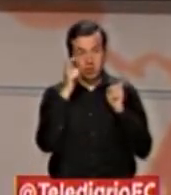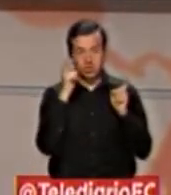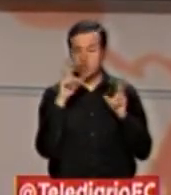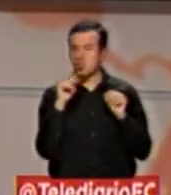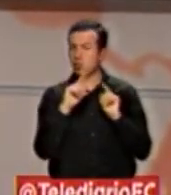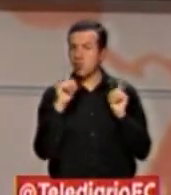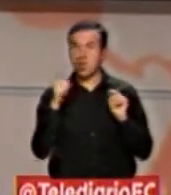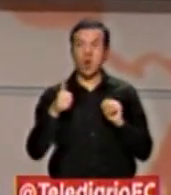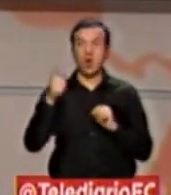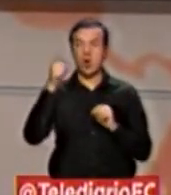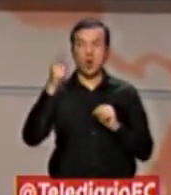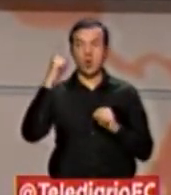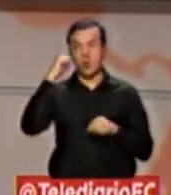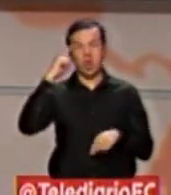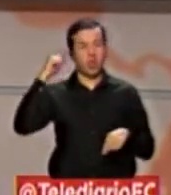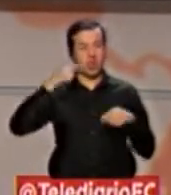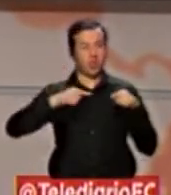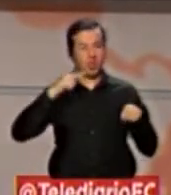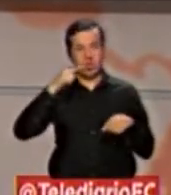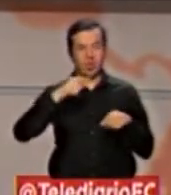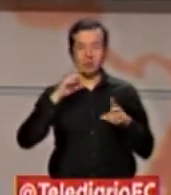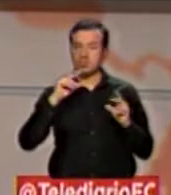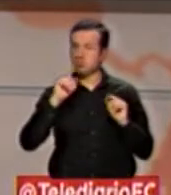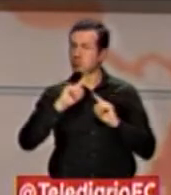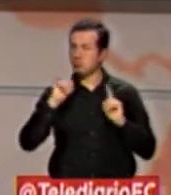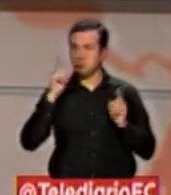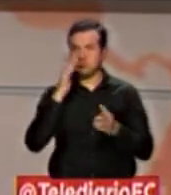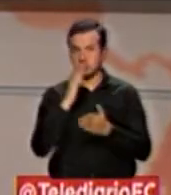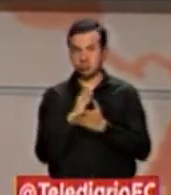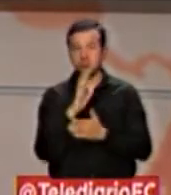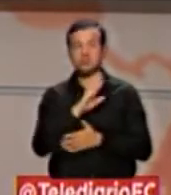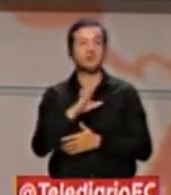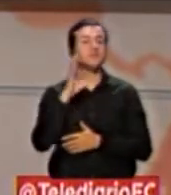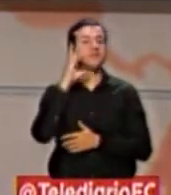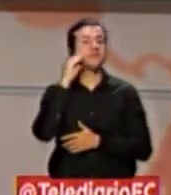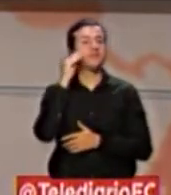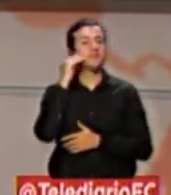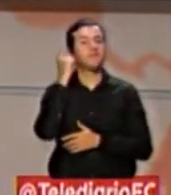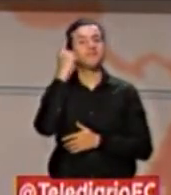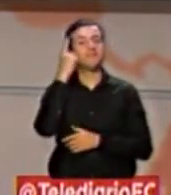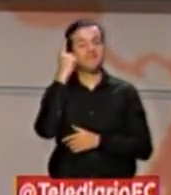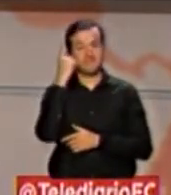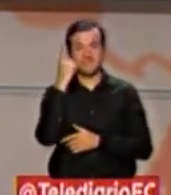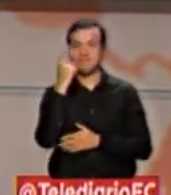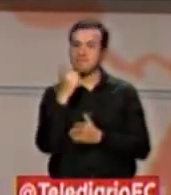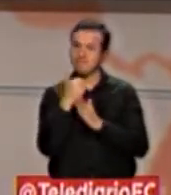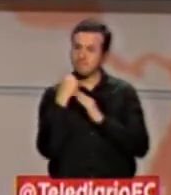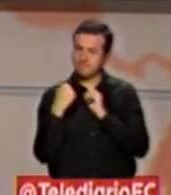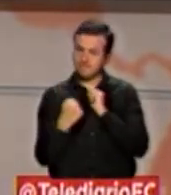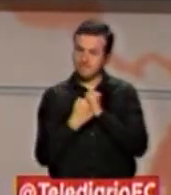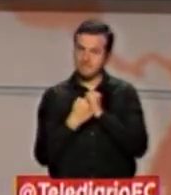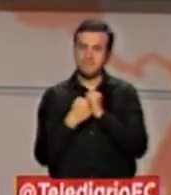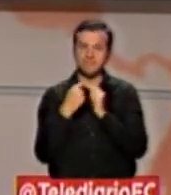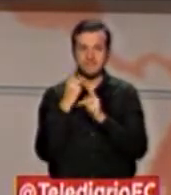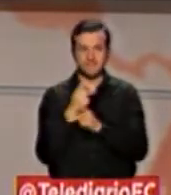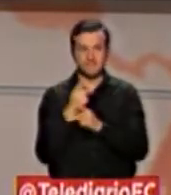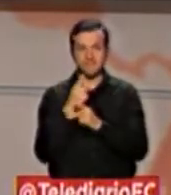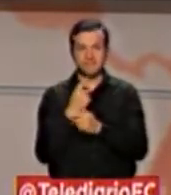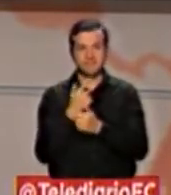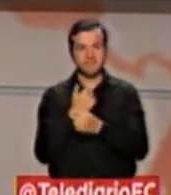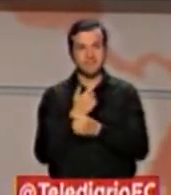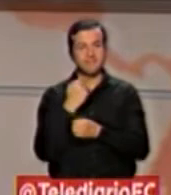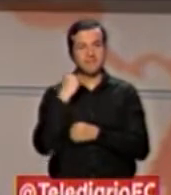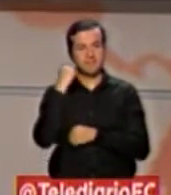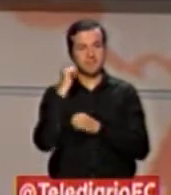gobierno autoritario, y me parece que esa experiencia también puede creo que abonar en este sentido de defender a la libertad de expresión como un